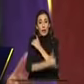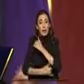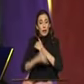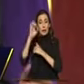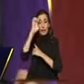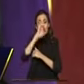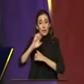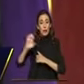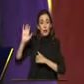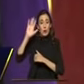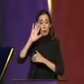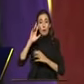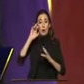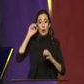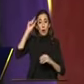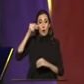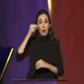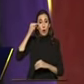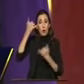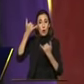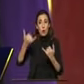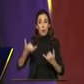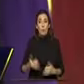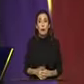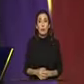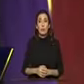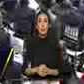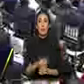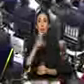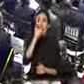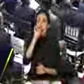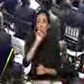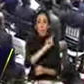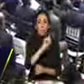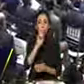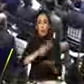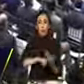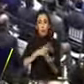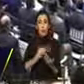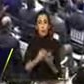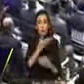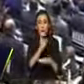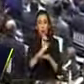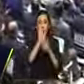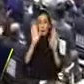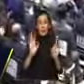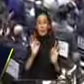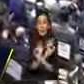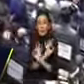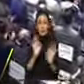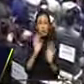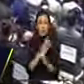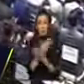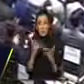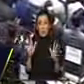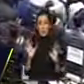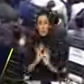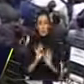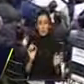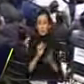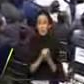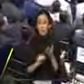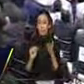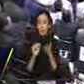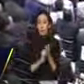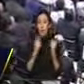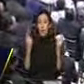que ha hecho este gobierno. Pronto, no más la visa Schengen para los ecuatorianos, para que puedas